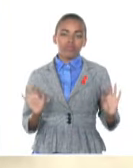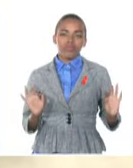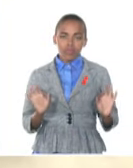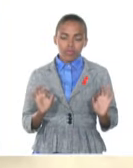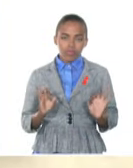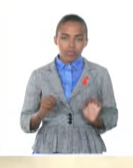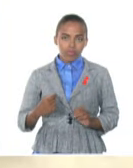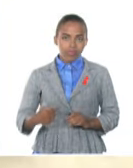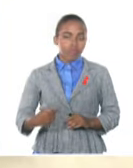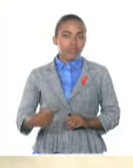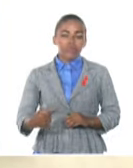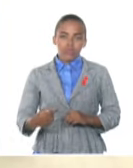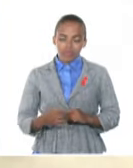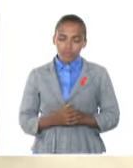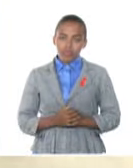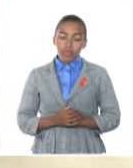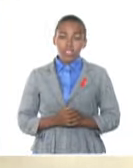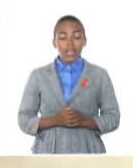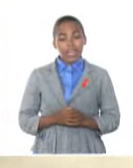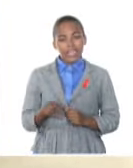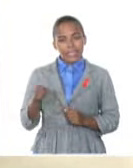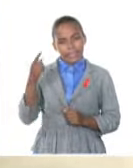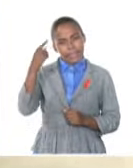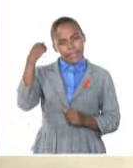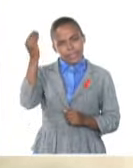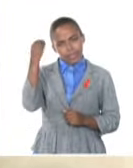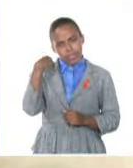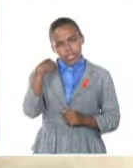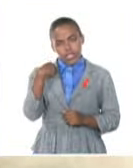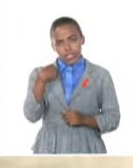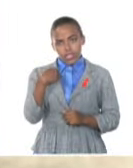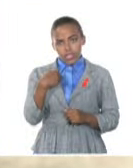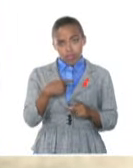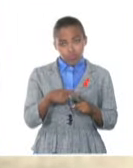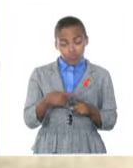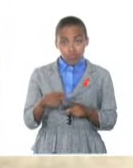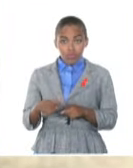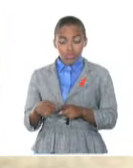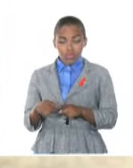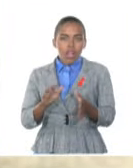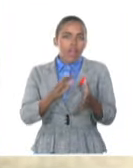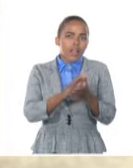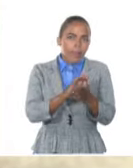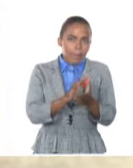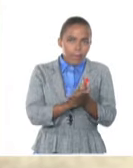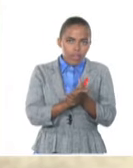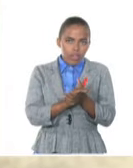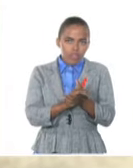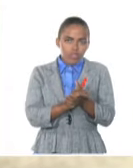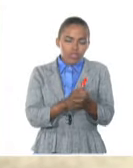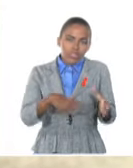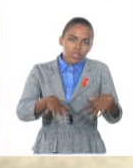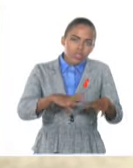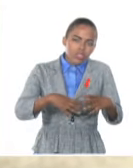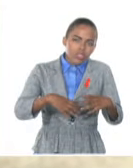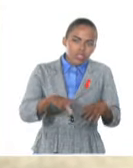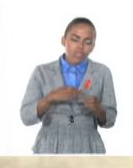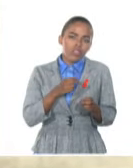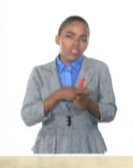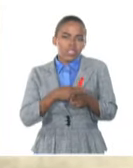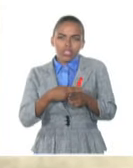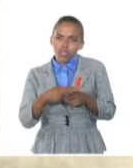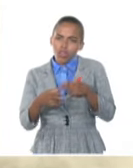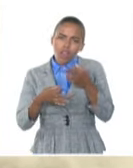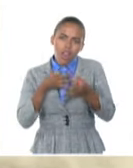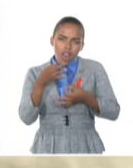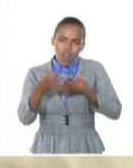sabían cosas que son de amigos, es decir, cercanas, situaciones, anécdotas, incluso